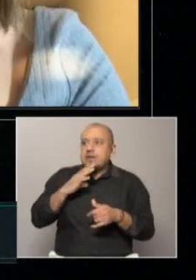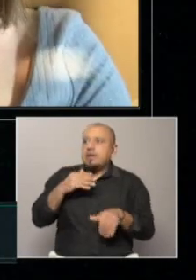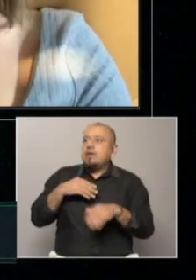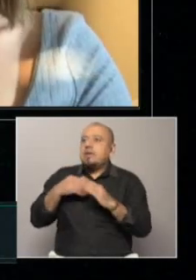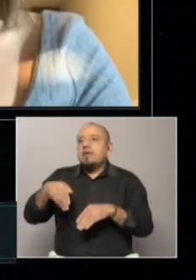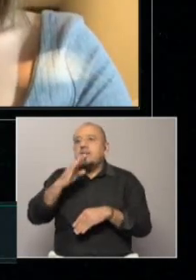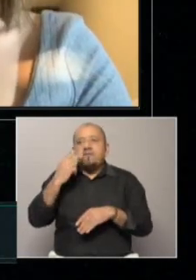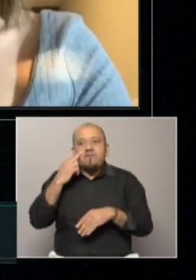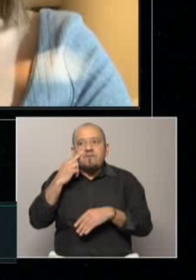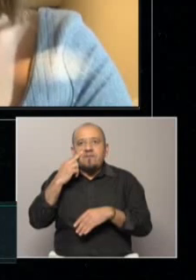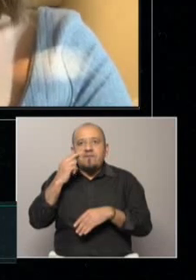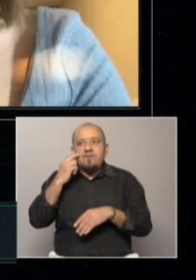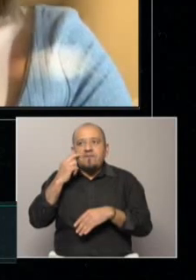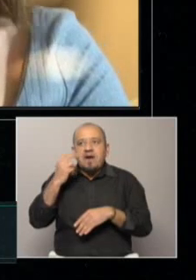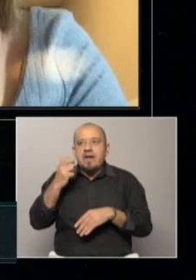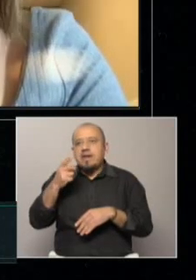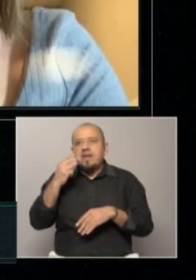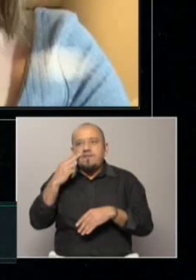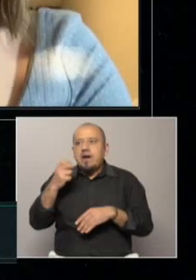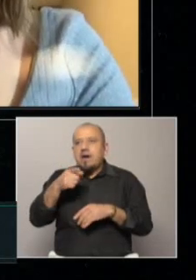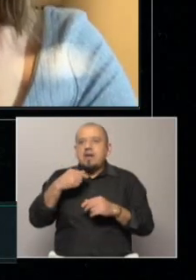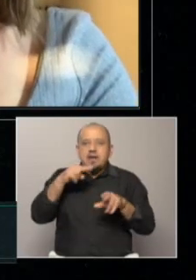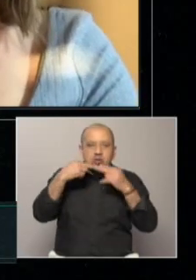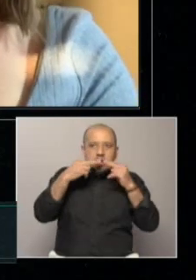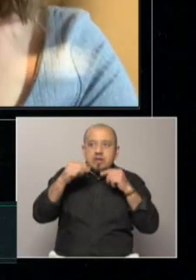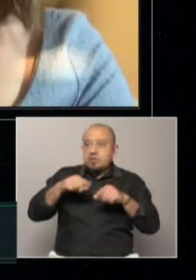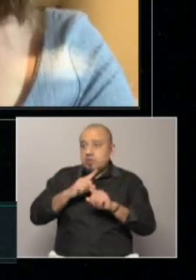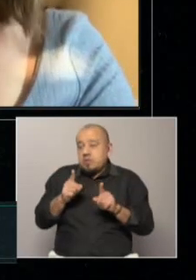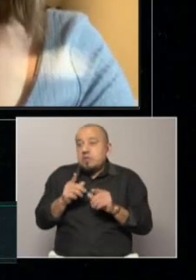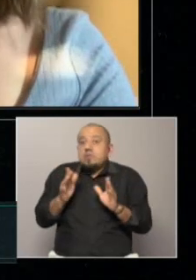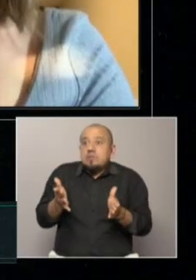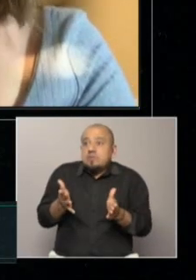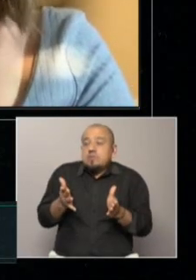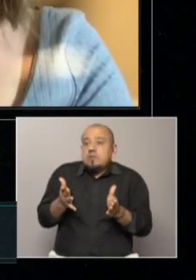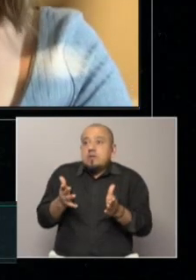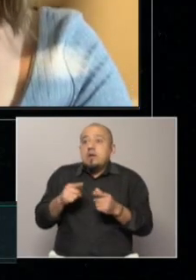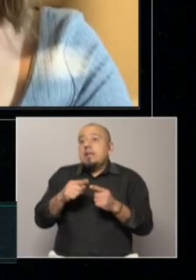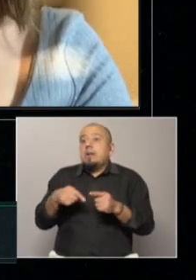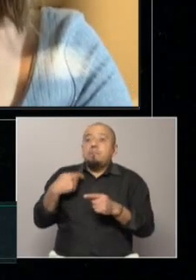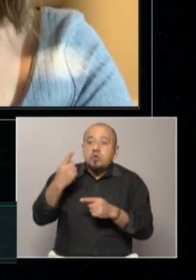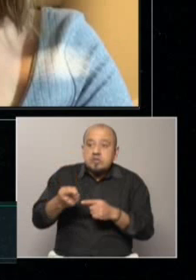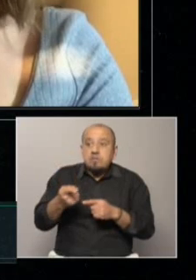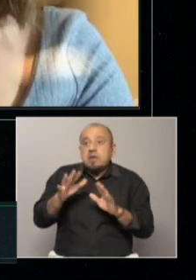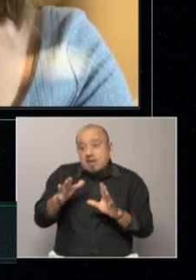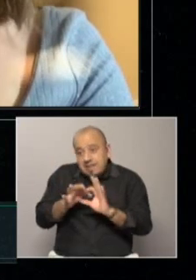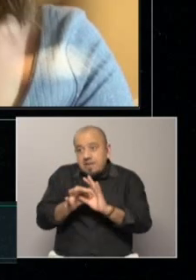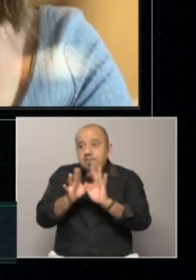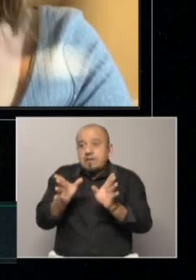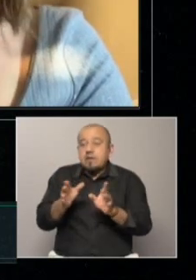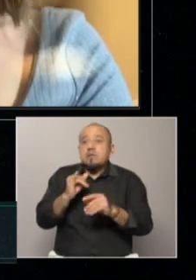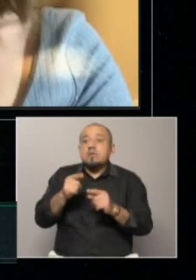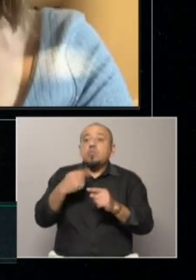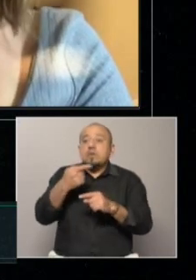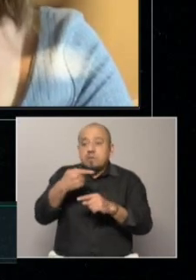a bares y a restaurantes, eso todavía no está habilitado. Bien. Se supone que la próxima flexibilización que se va a dar dentro